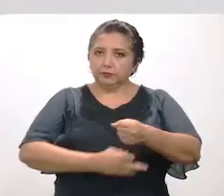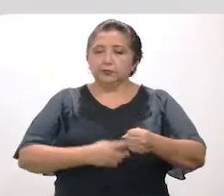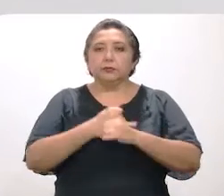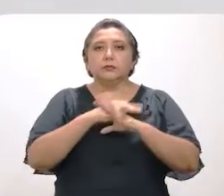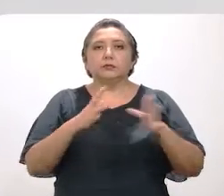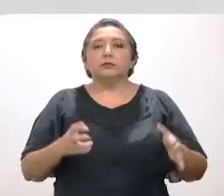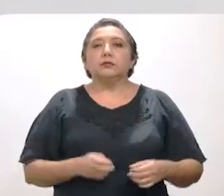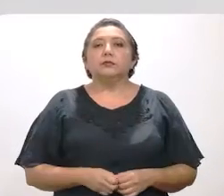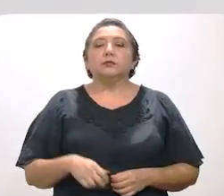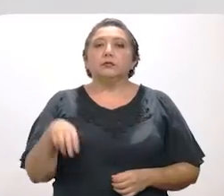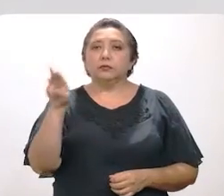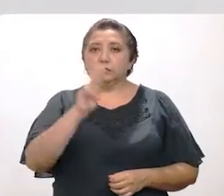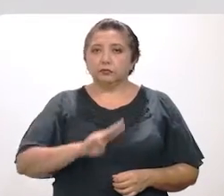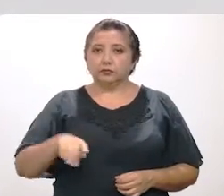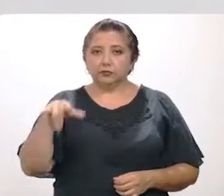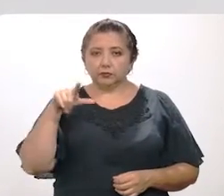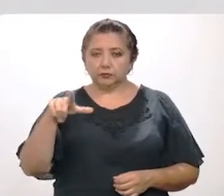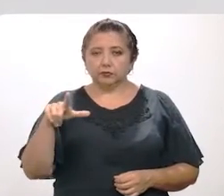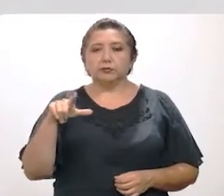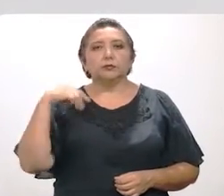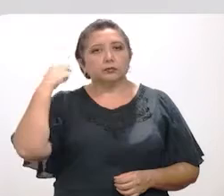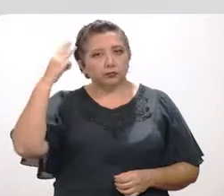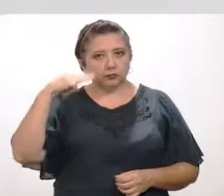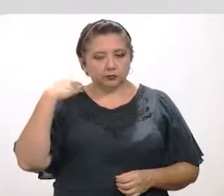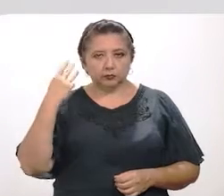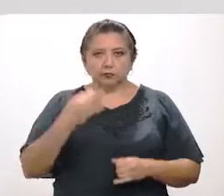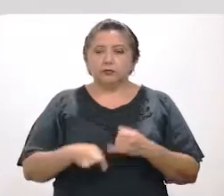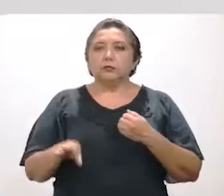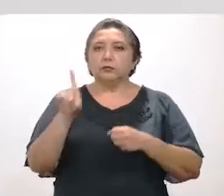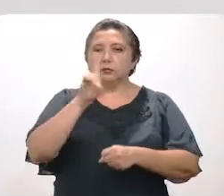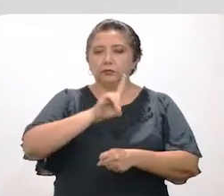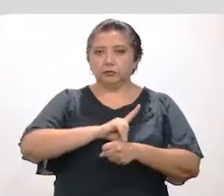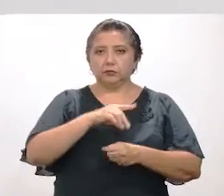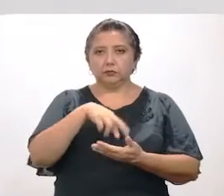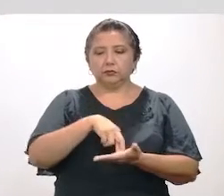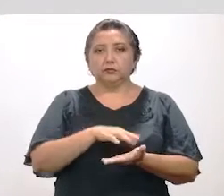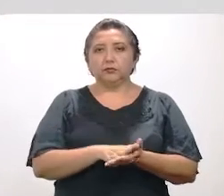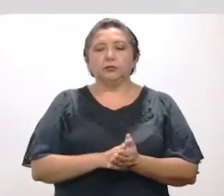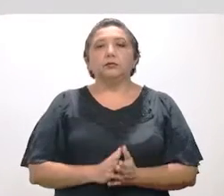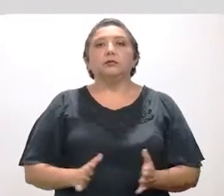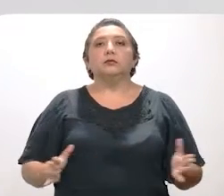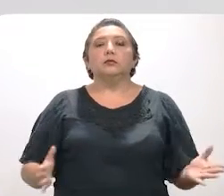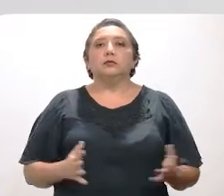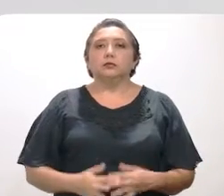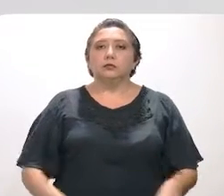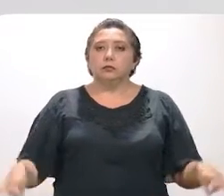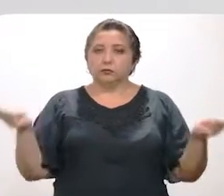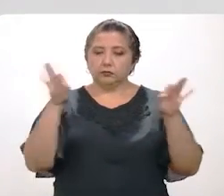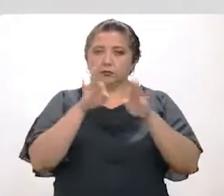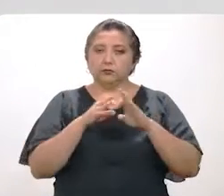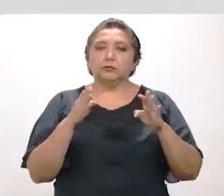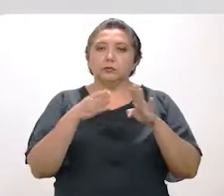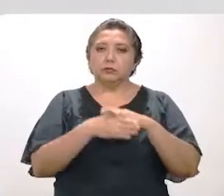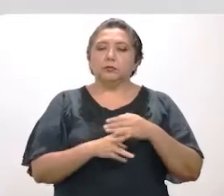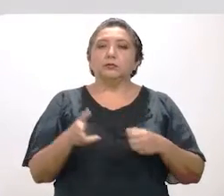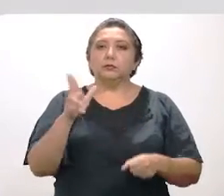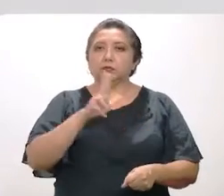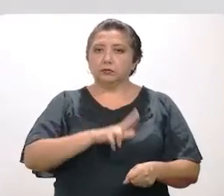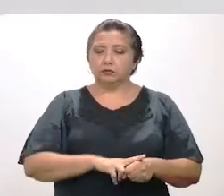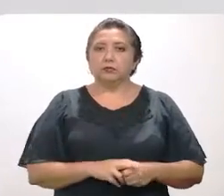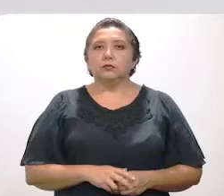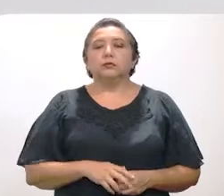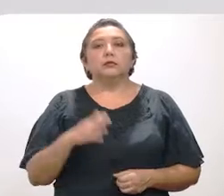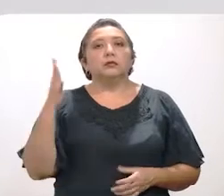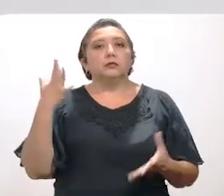Este es el parte médico de este miércoles 17 de marzo. En los últimos días se ha registrado un incremento importante en los ingresos